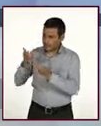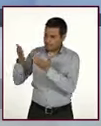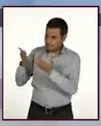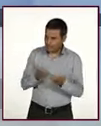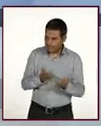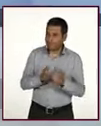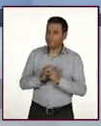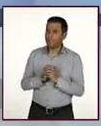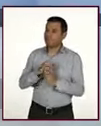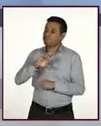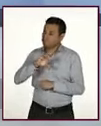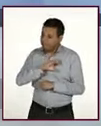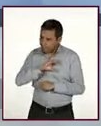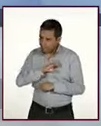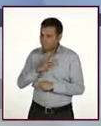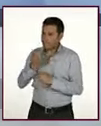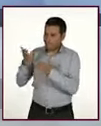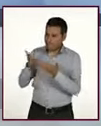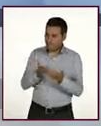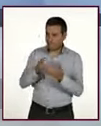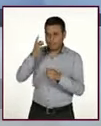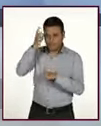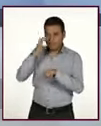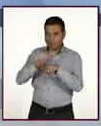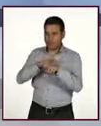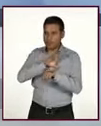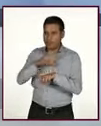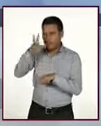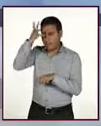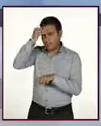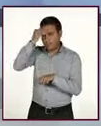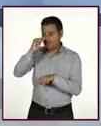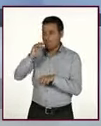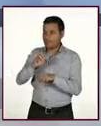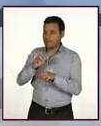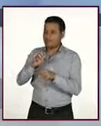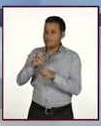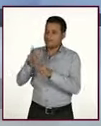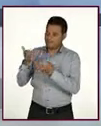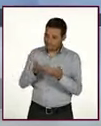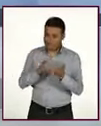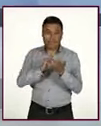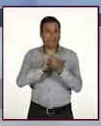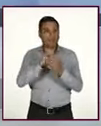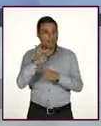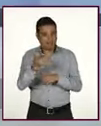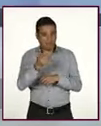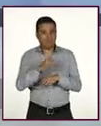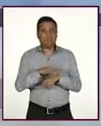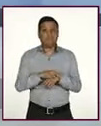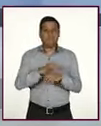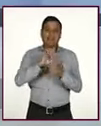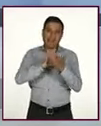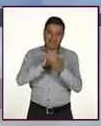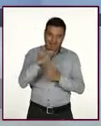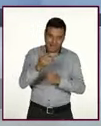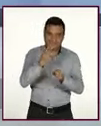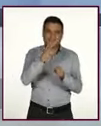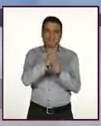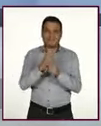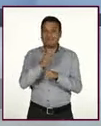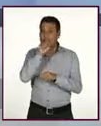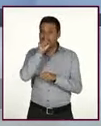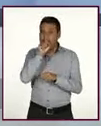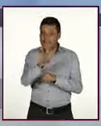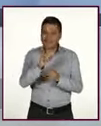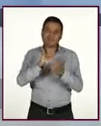Te damos la más cordial bienvenida en nombre de la Dirección General Aprende MX. Muchas gracias, Julieta. Muchas gracias por la invitación y muchas gracias